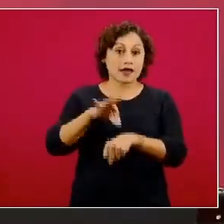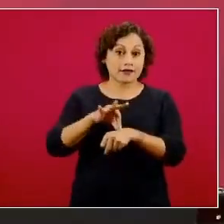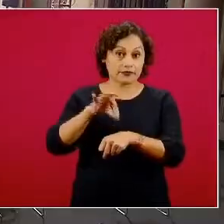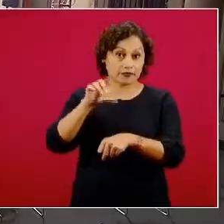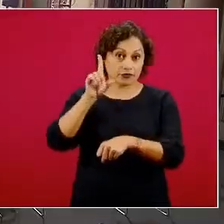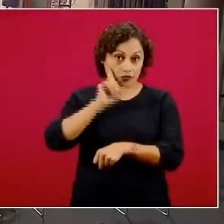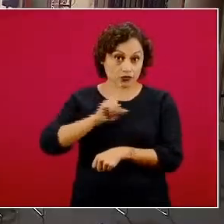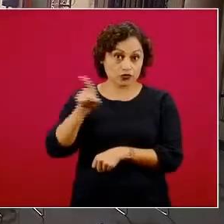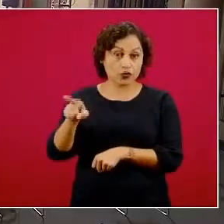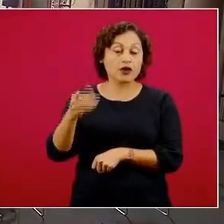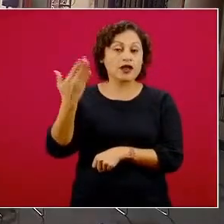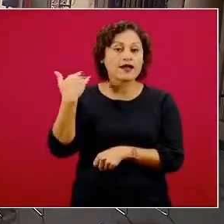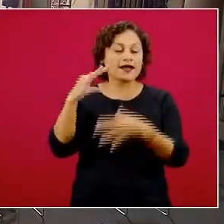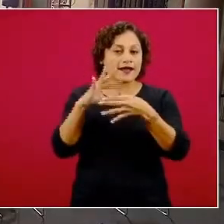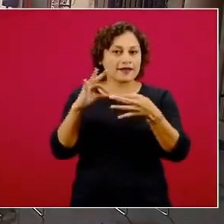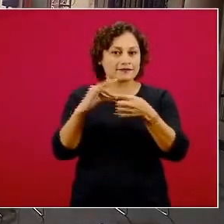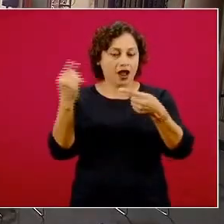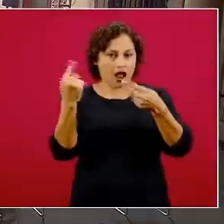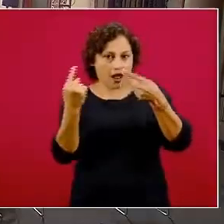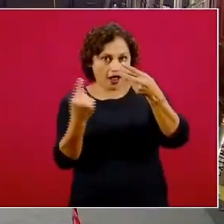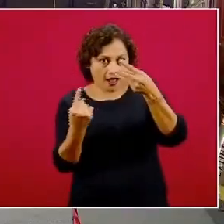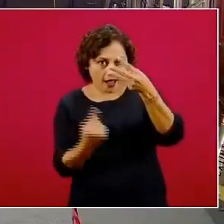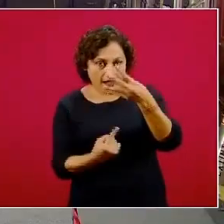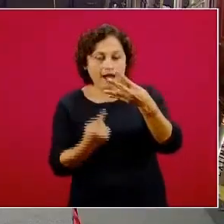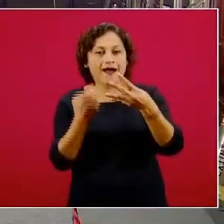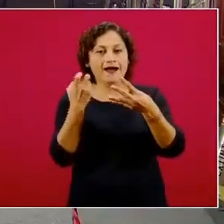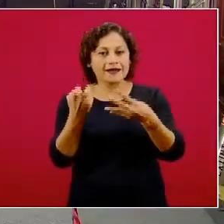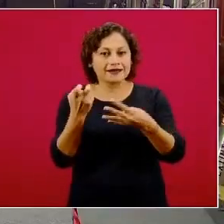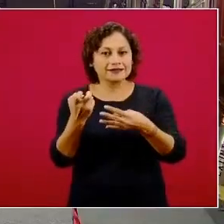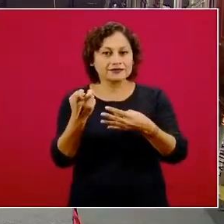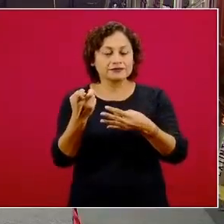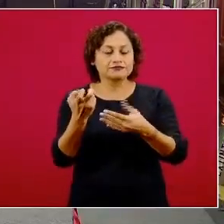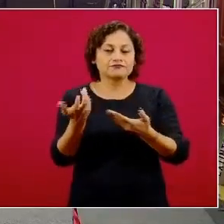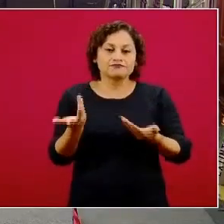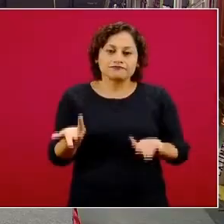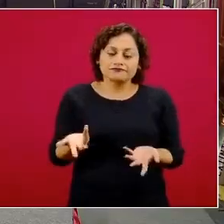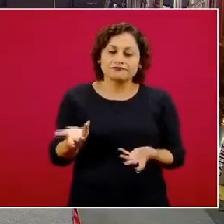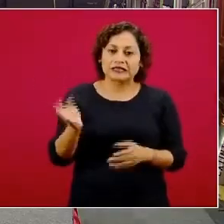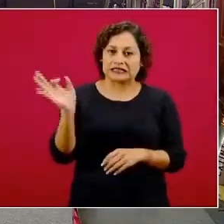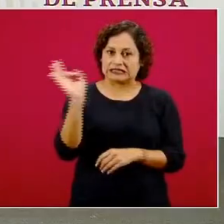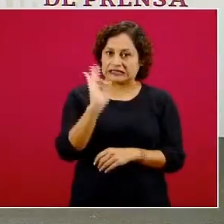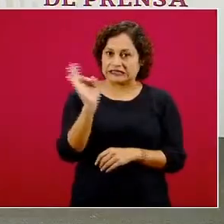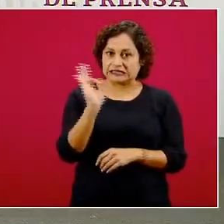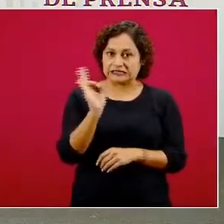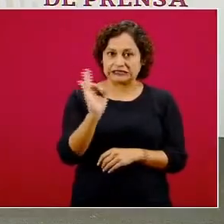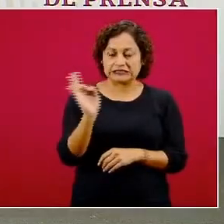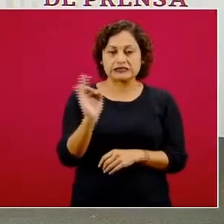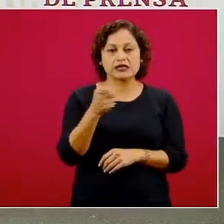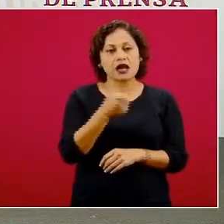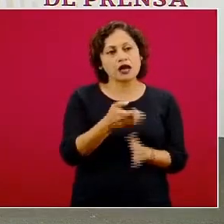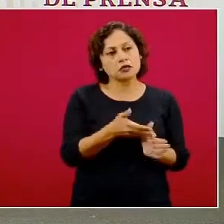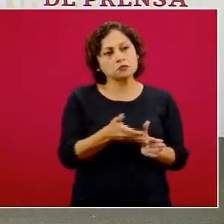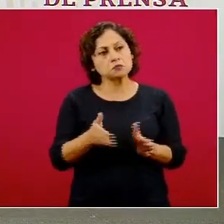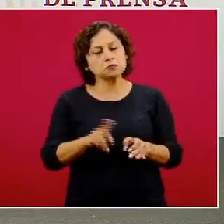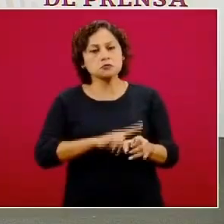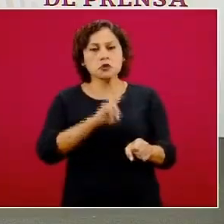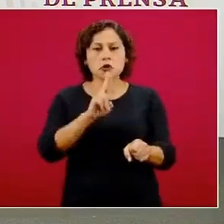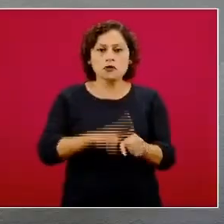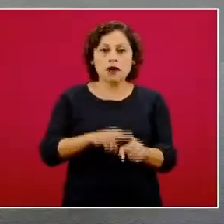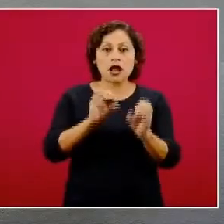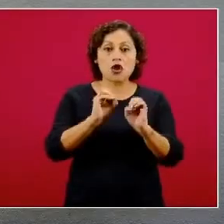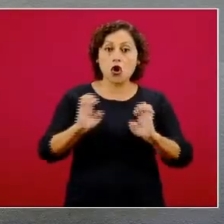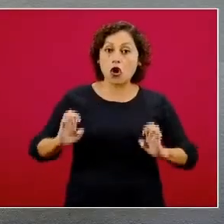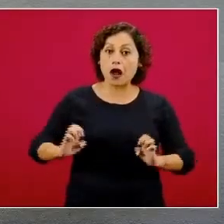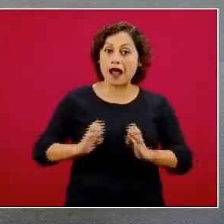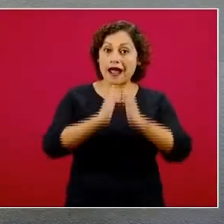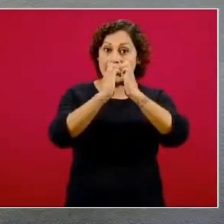estos que al final de cuentas se pueden o no convertir en emergencias de salud